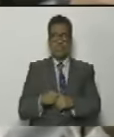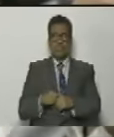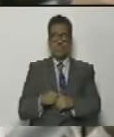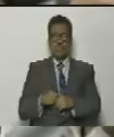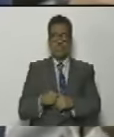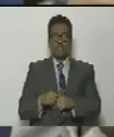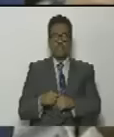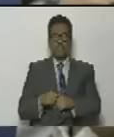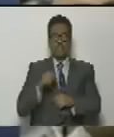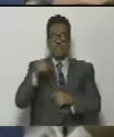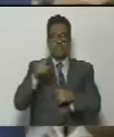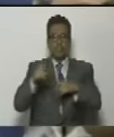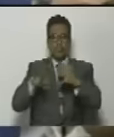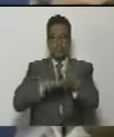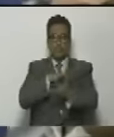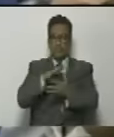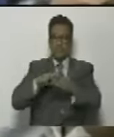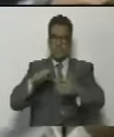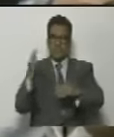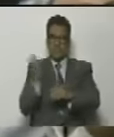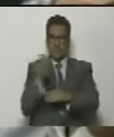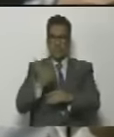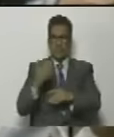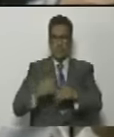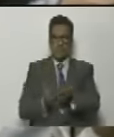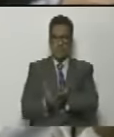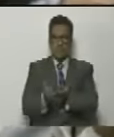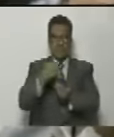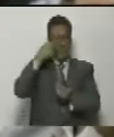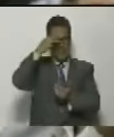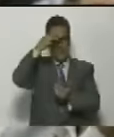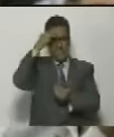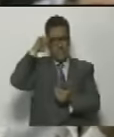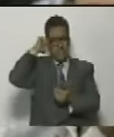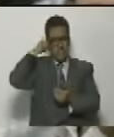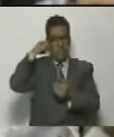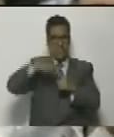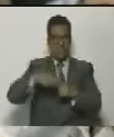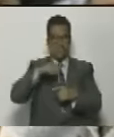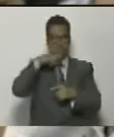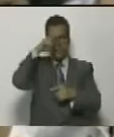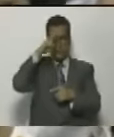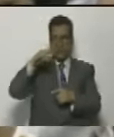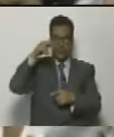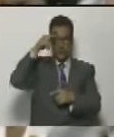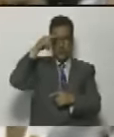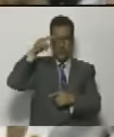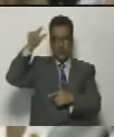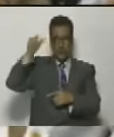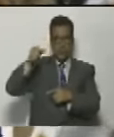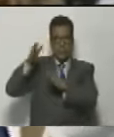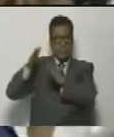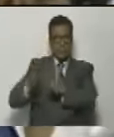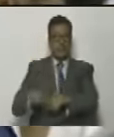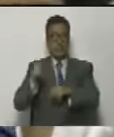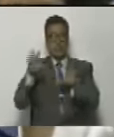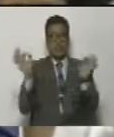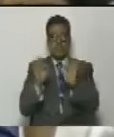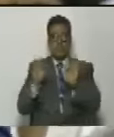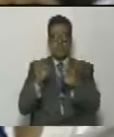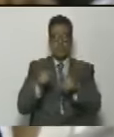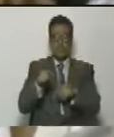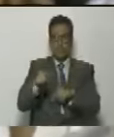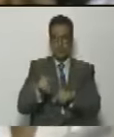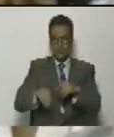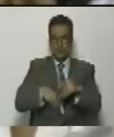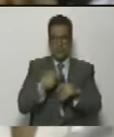manera violenta mancillar la memoria de nuestro padre libertador. Pero nada ni nadie